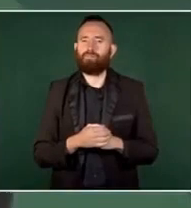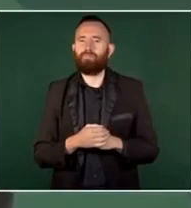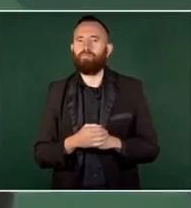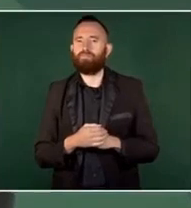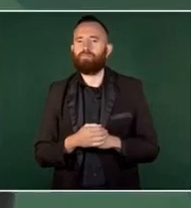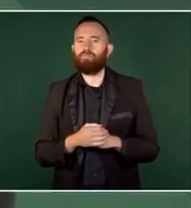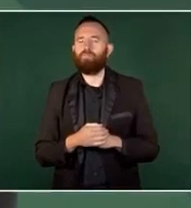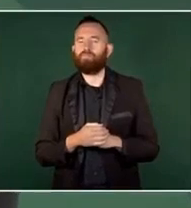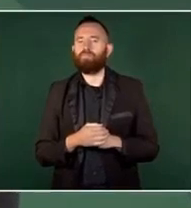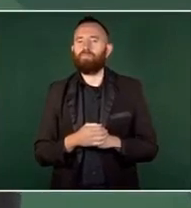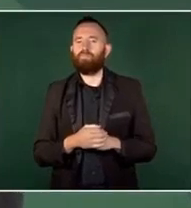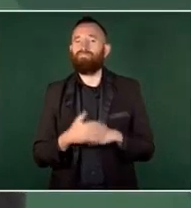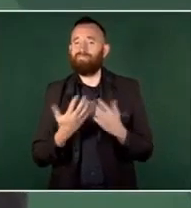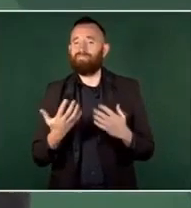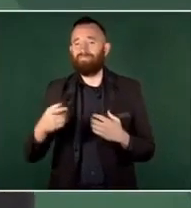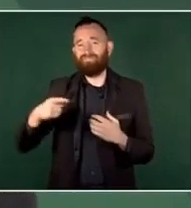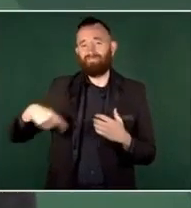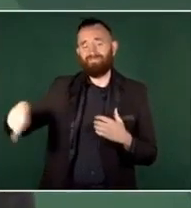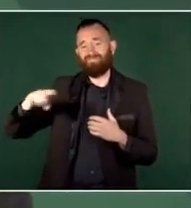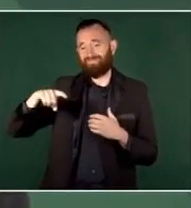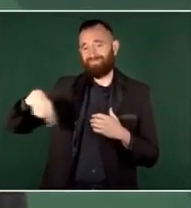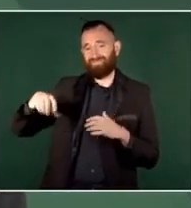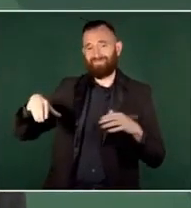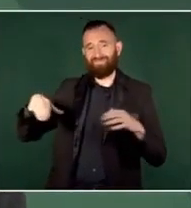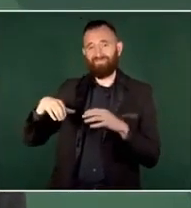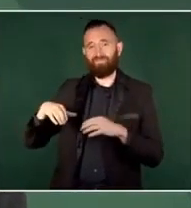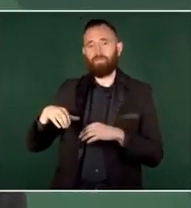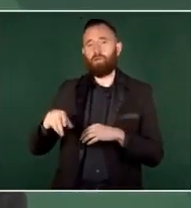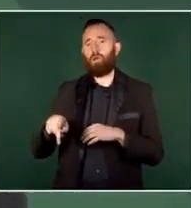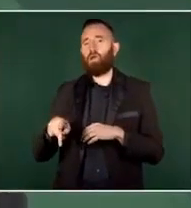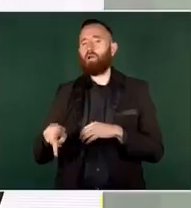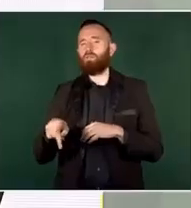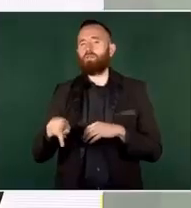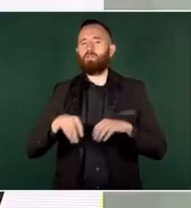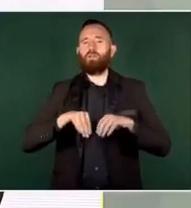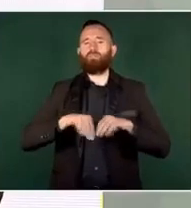de que la calumnia cuando no mancha tizna.